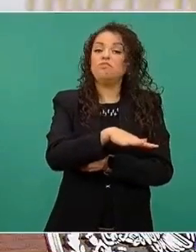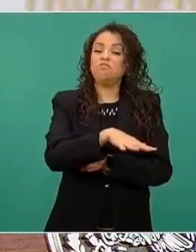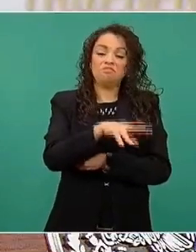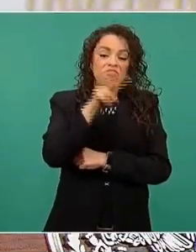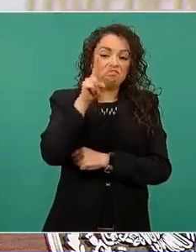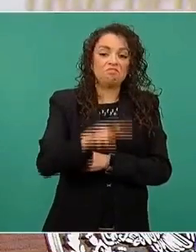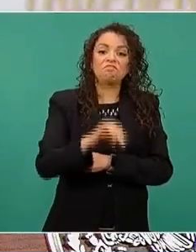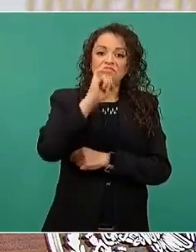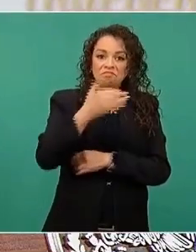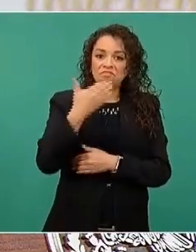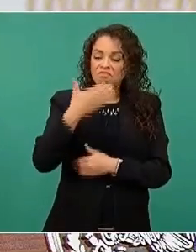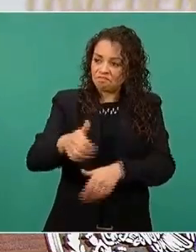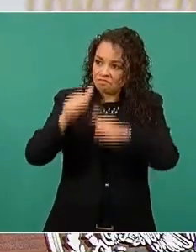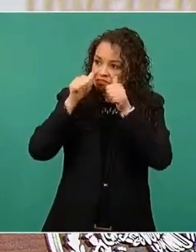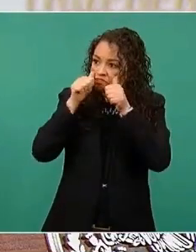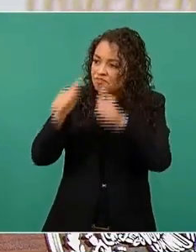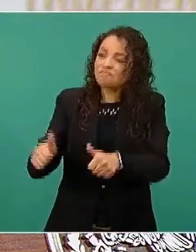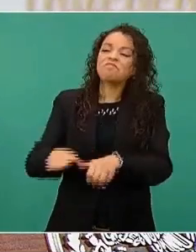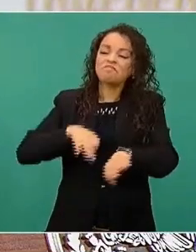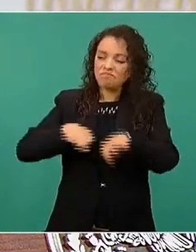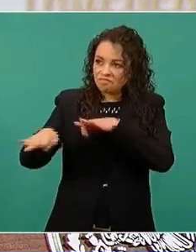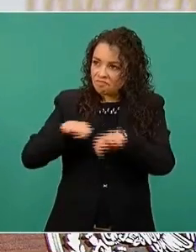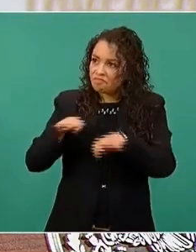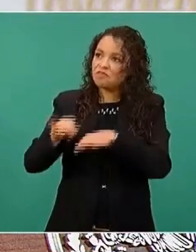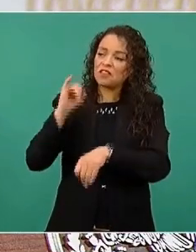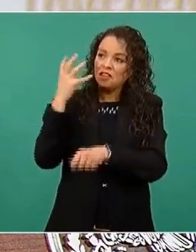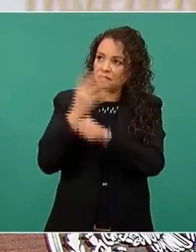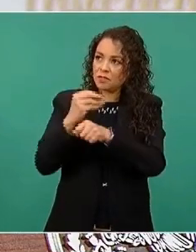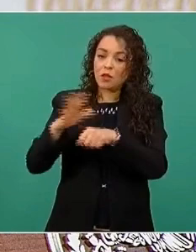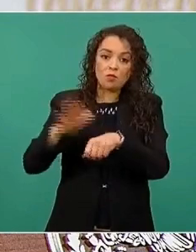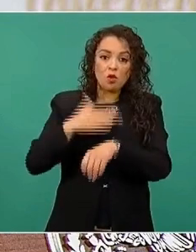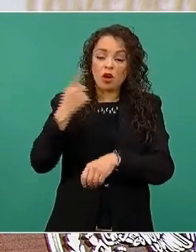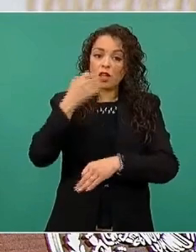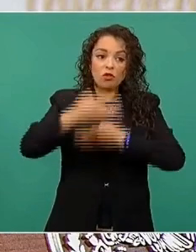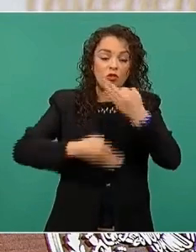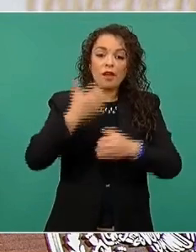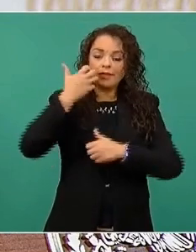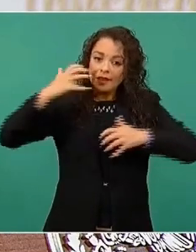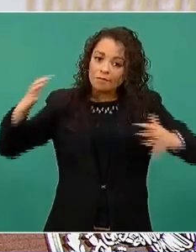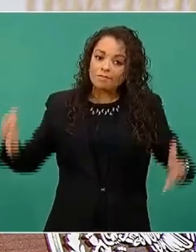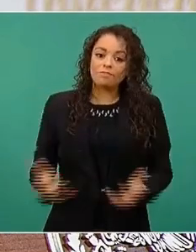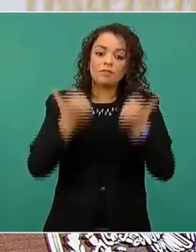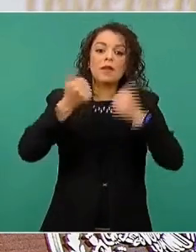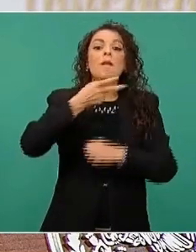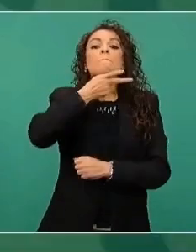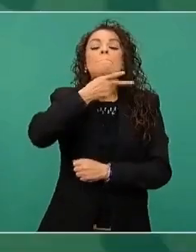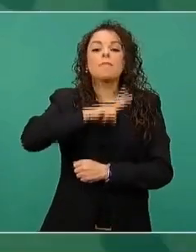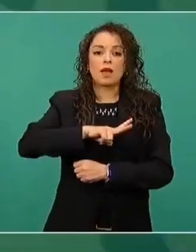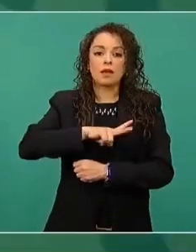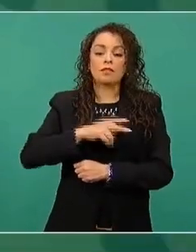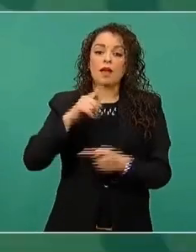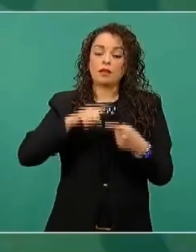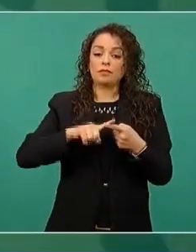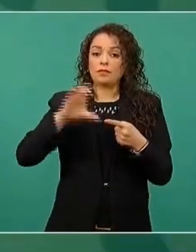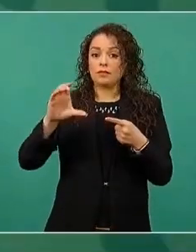entregada, porque queremos todos rescatar a Pemex y rescatar a la Comisión